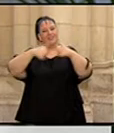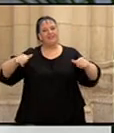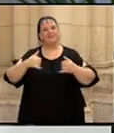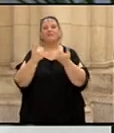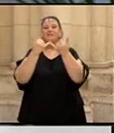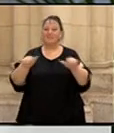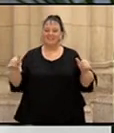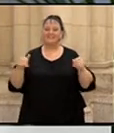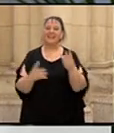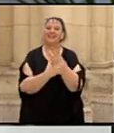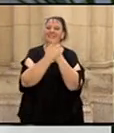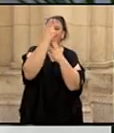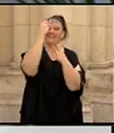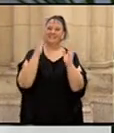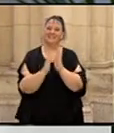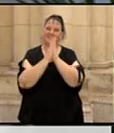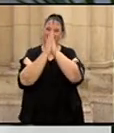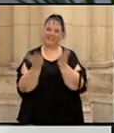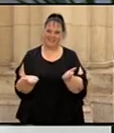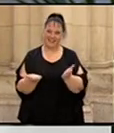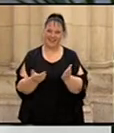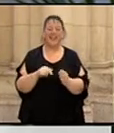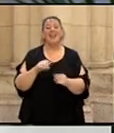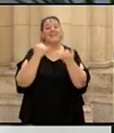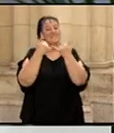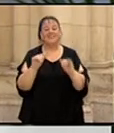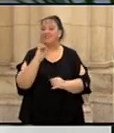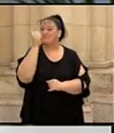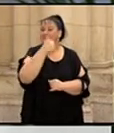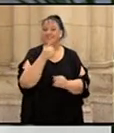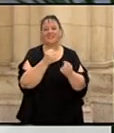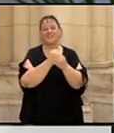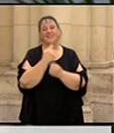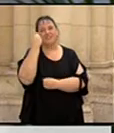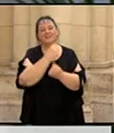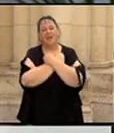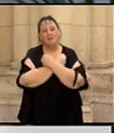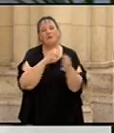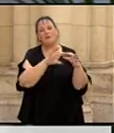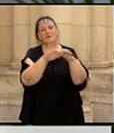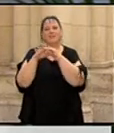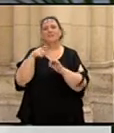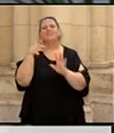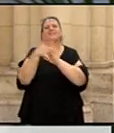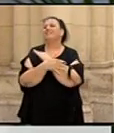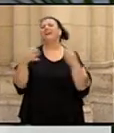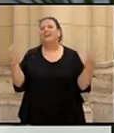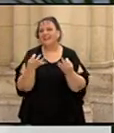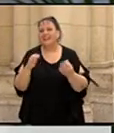de la Trinidad Santísima. Es la fiesta del misterio de Dios, que es amor y comunión. ¿Qué significa este